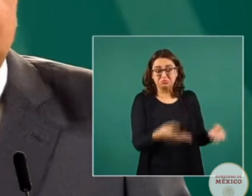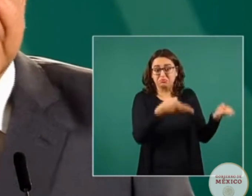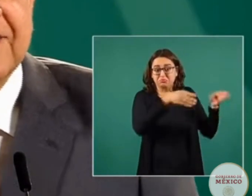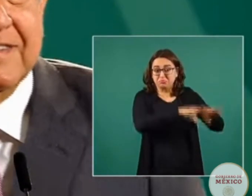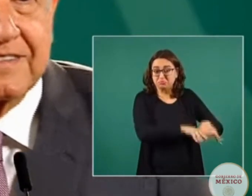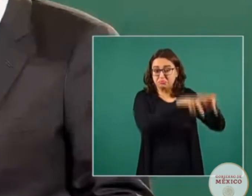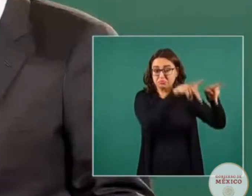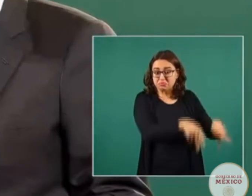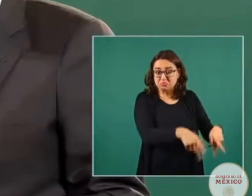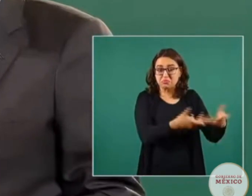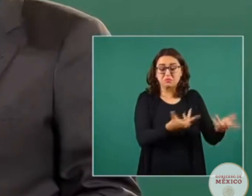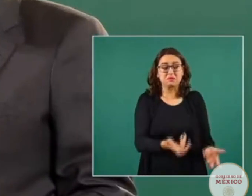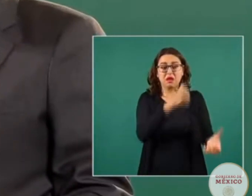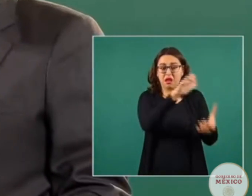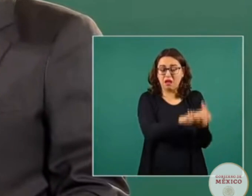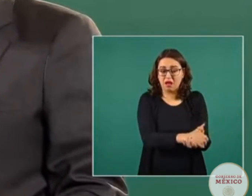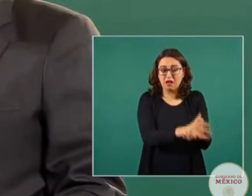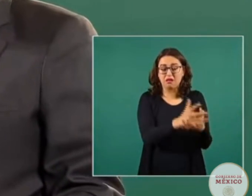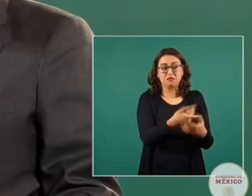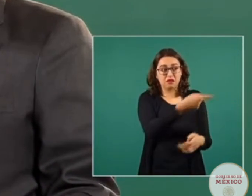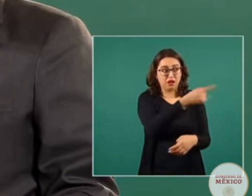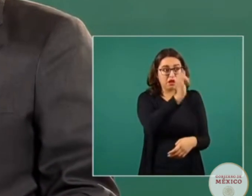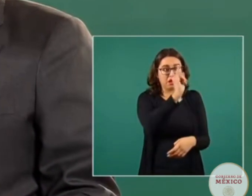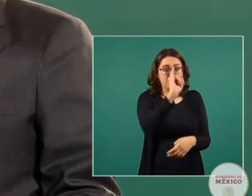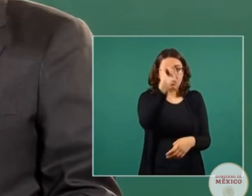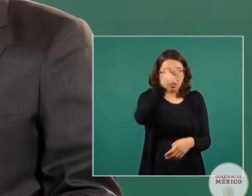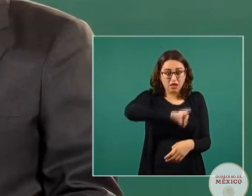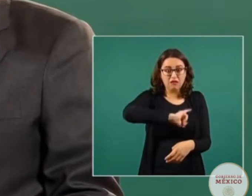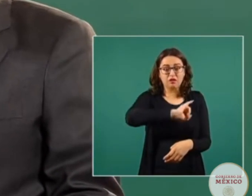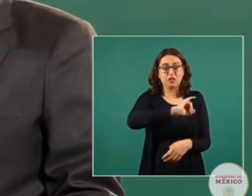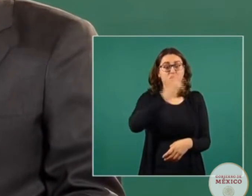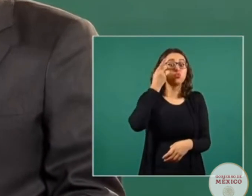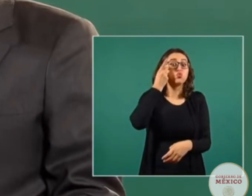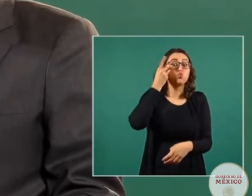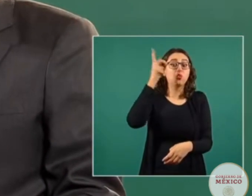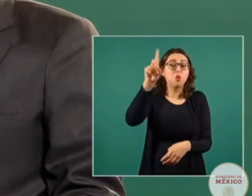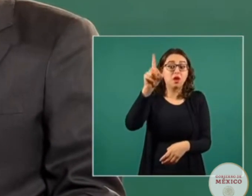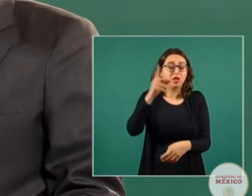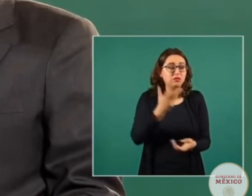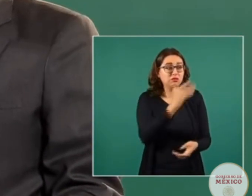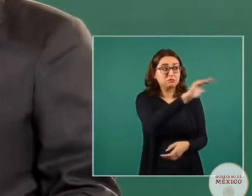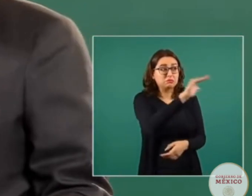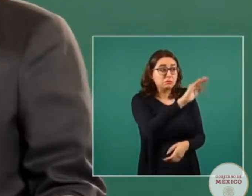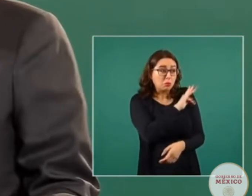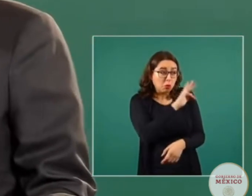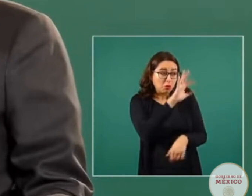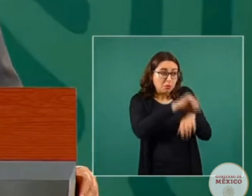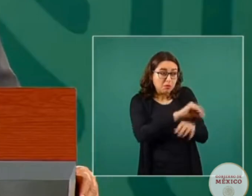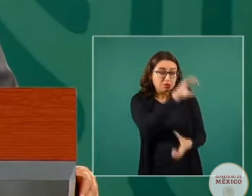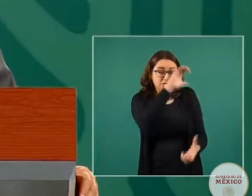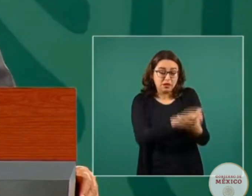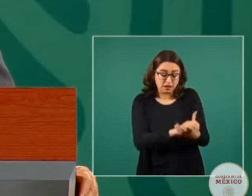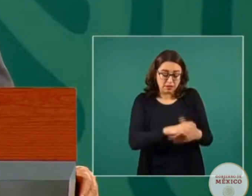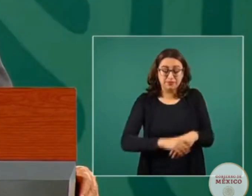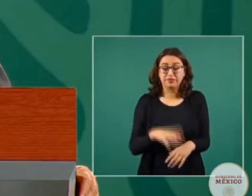Hasta para casarse le tenían que pedir permiso al amo. Hay una novela de ese